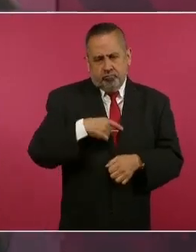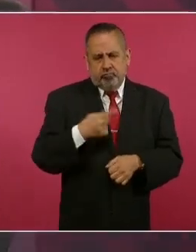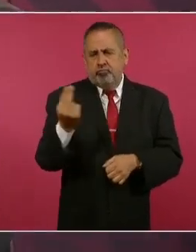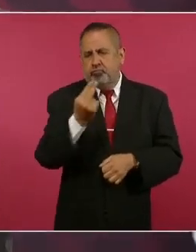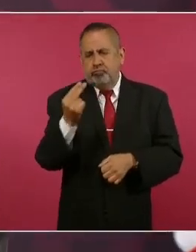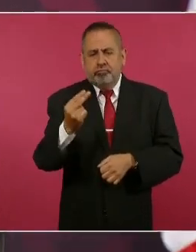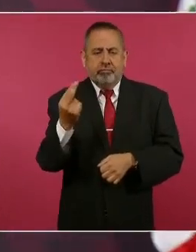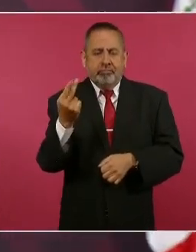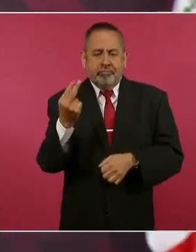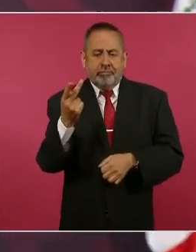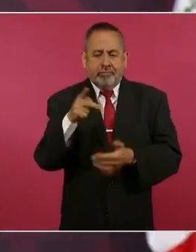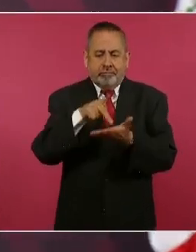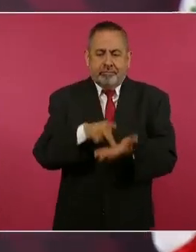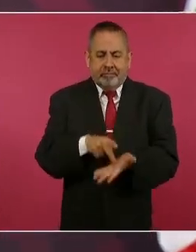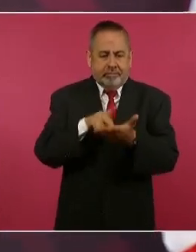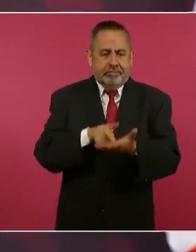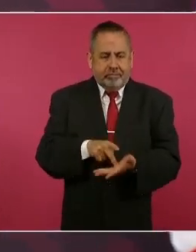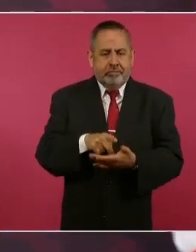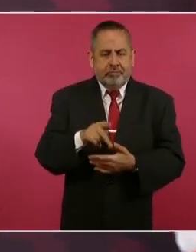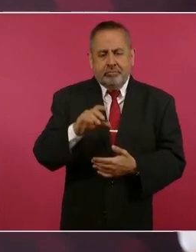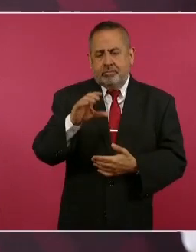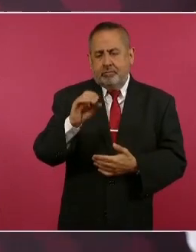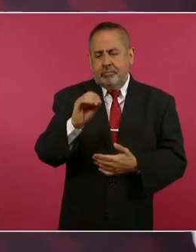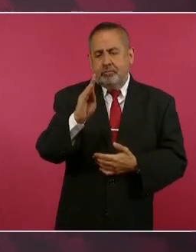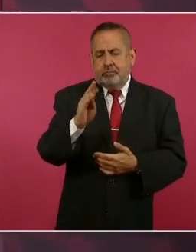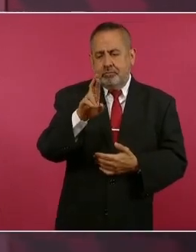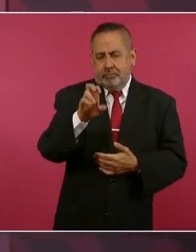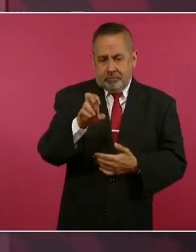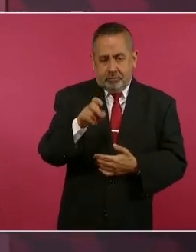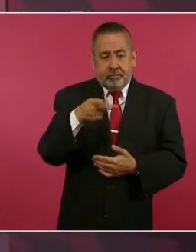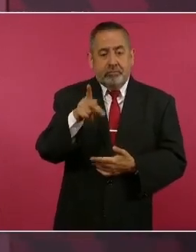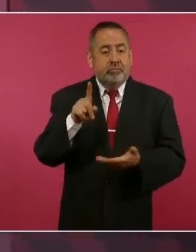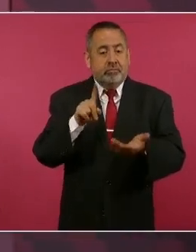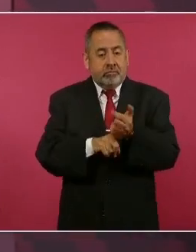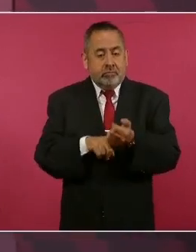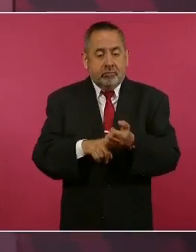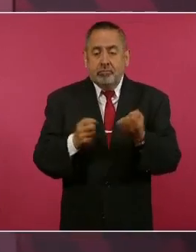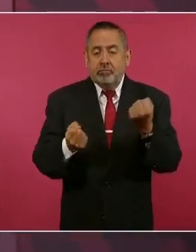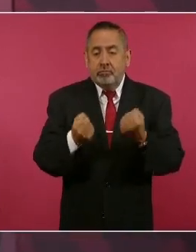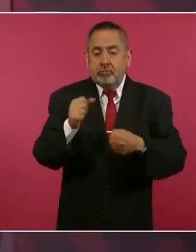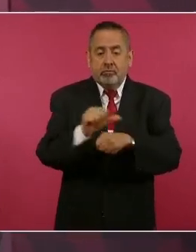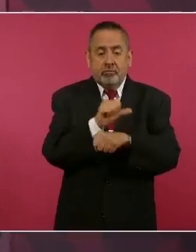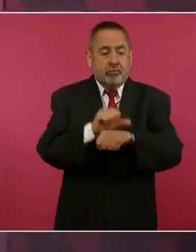25 kilos de cobre, pero un vehículo eléctrico